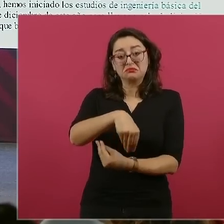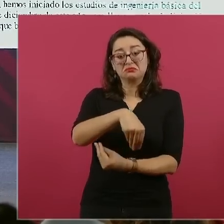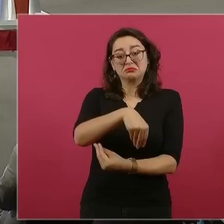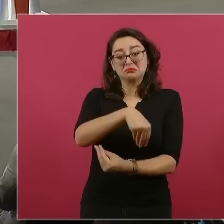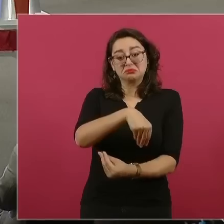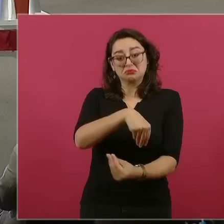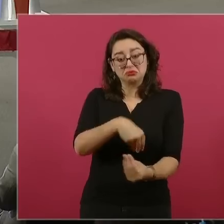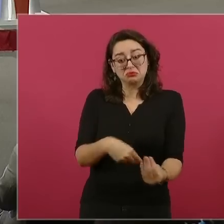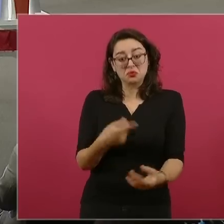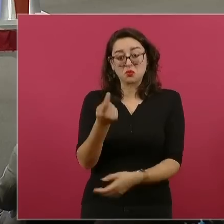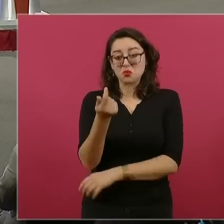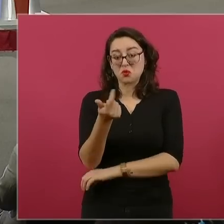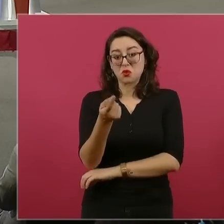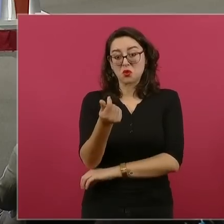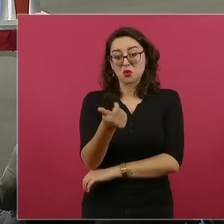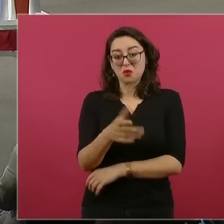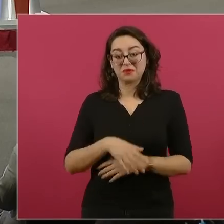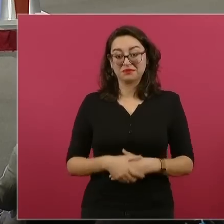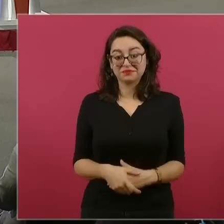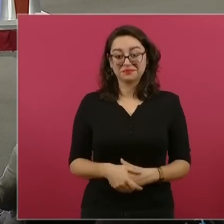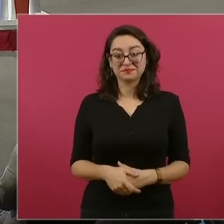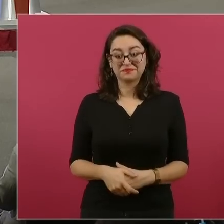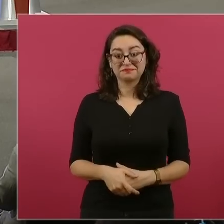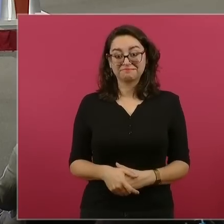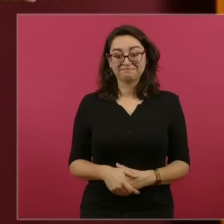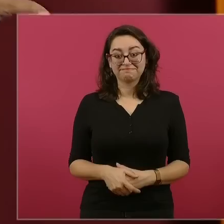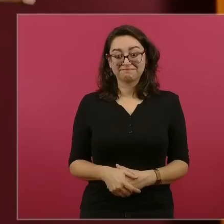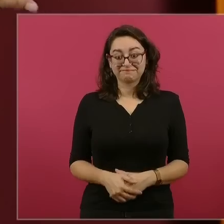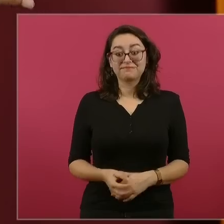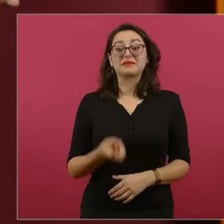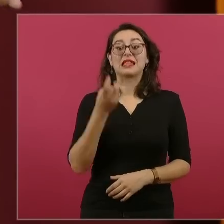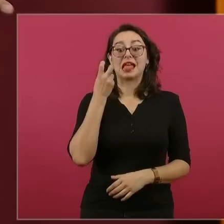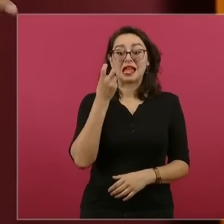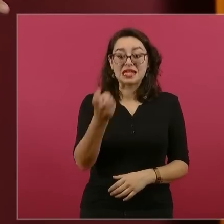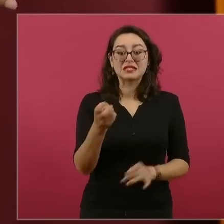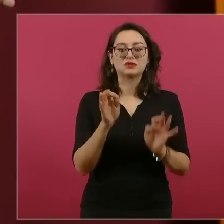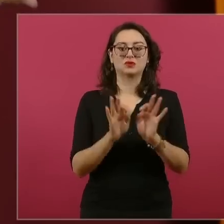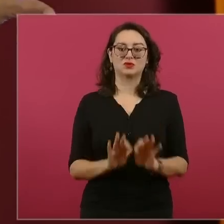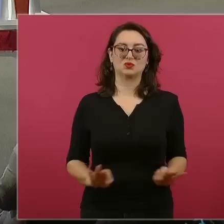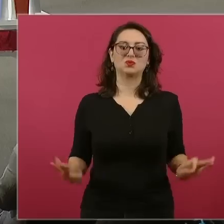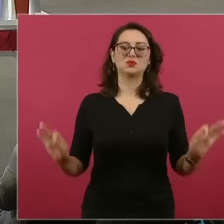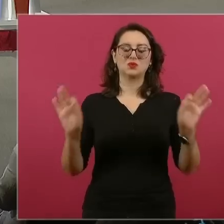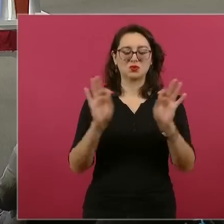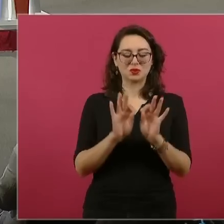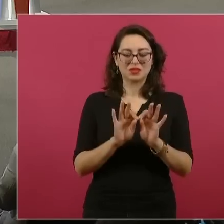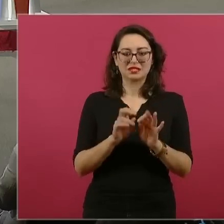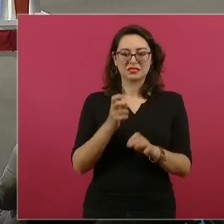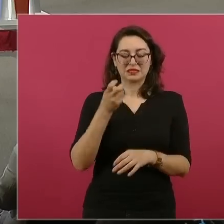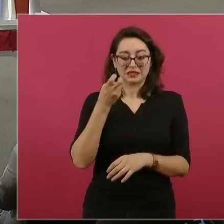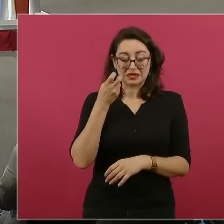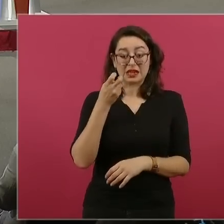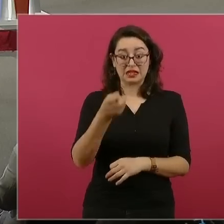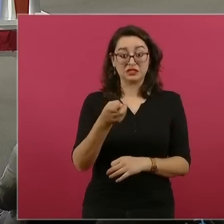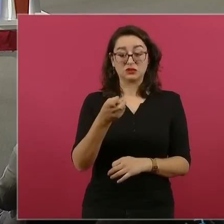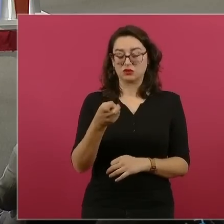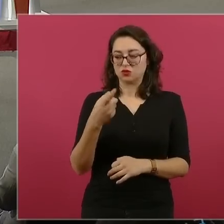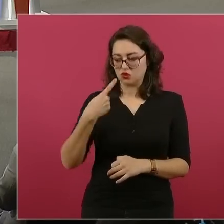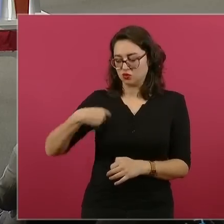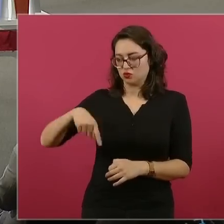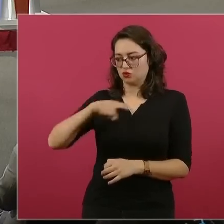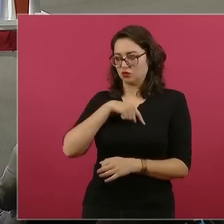Esta es la lección, esta es la esencia de nuestra propuesta